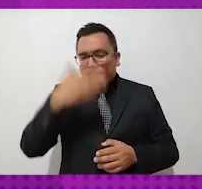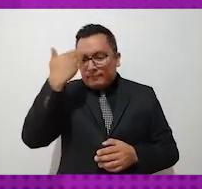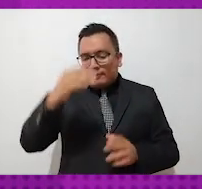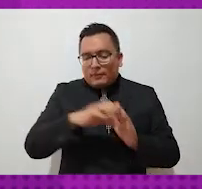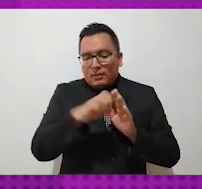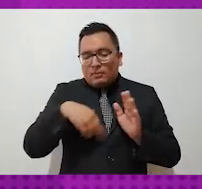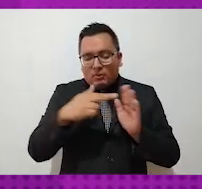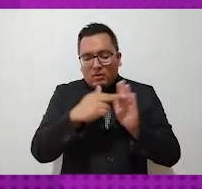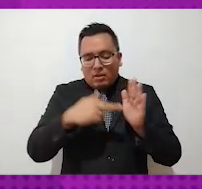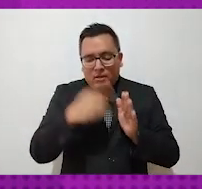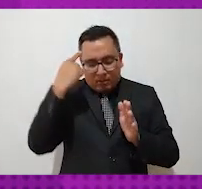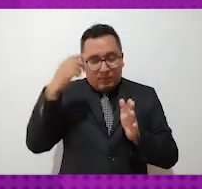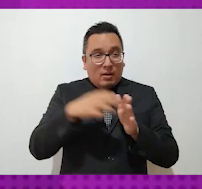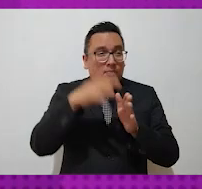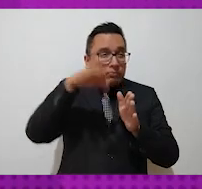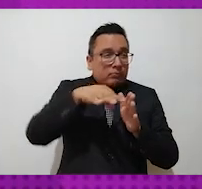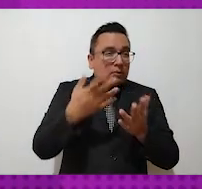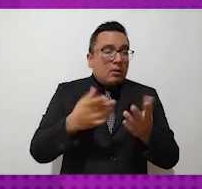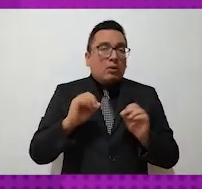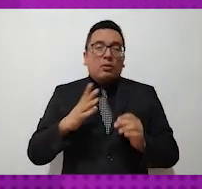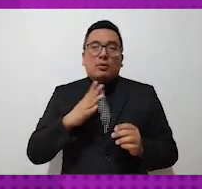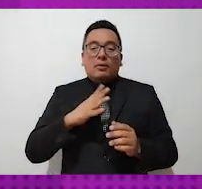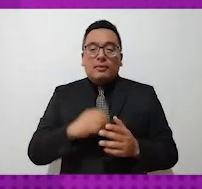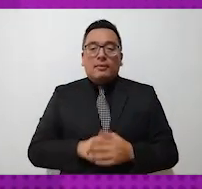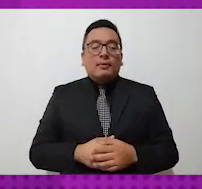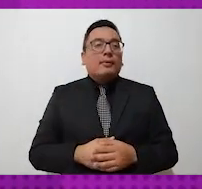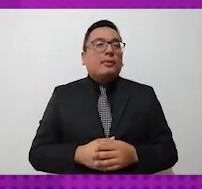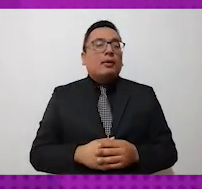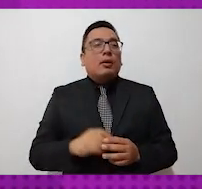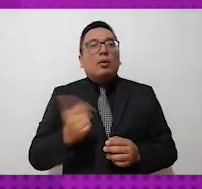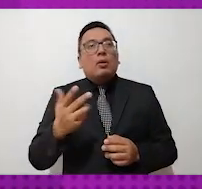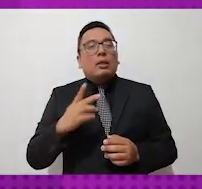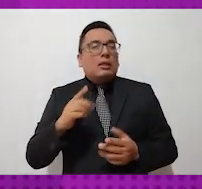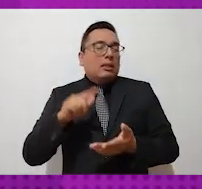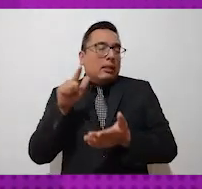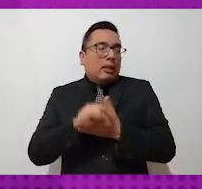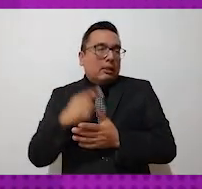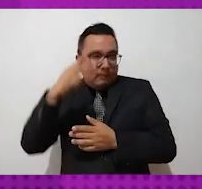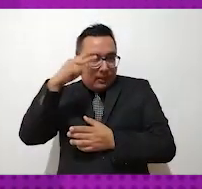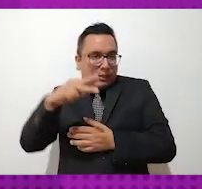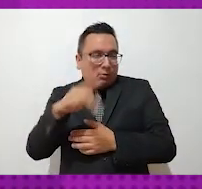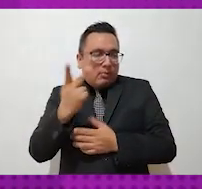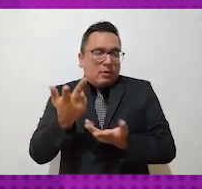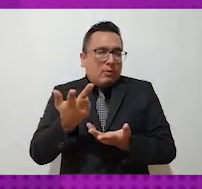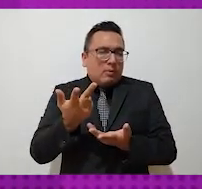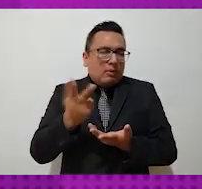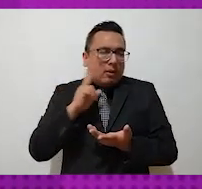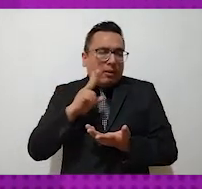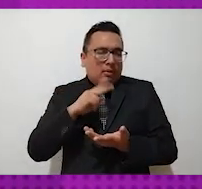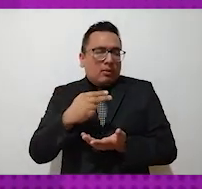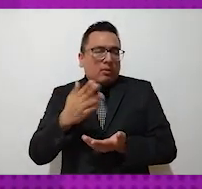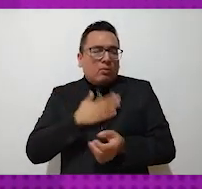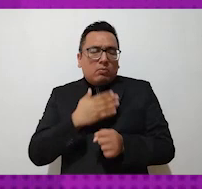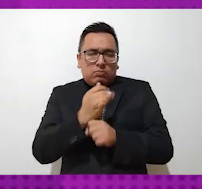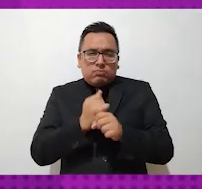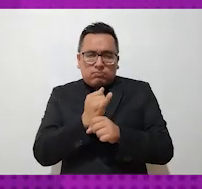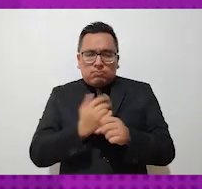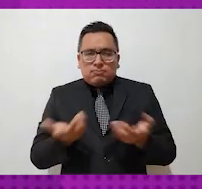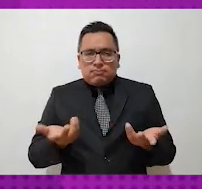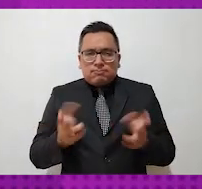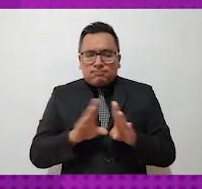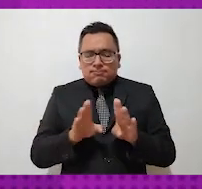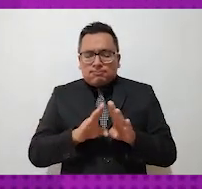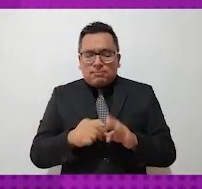reglamento de elecciones, que hay un código, que hay una constitución, pero me gustaría que nos platicara un poquito de dónde podemos buscar